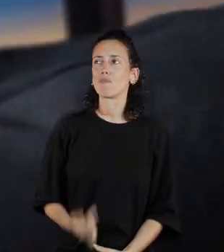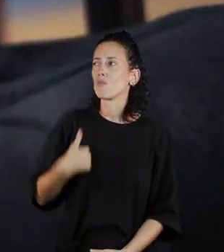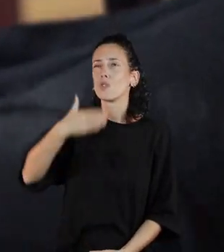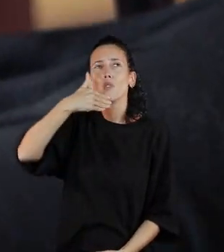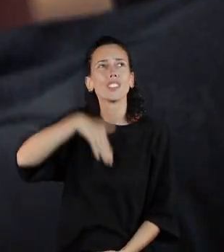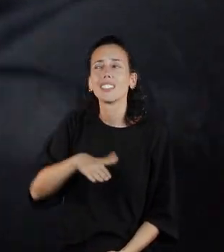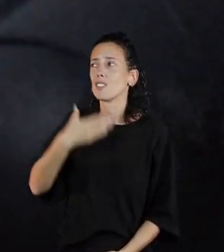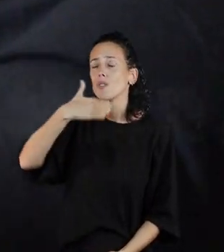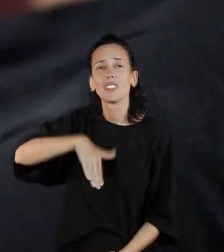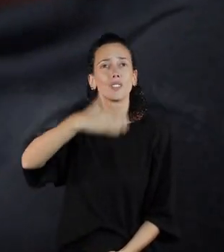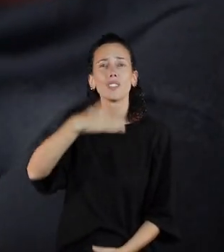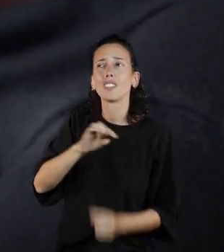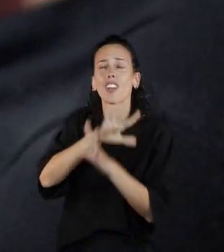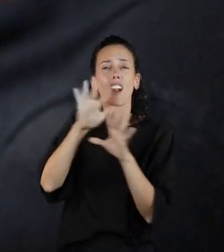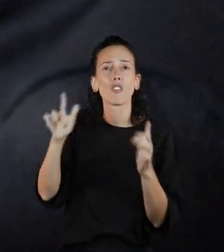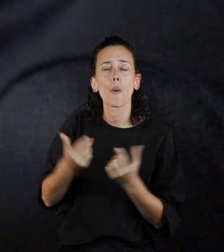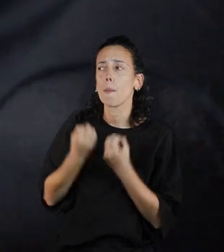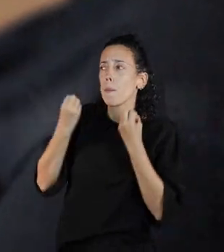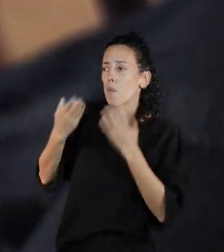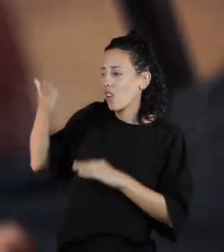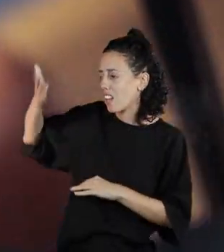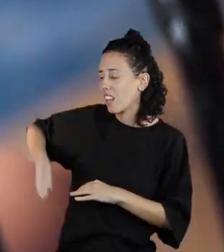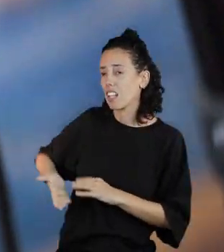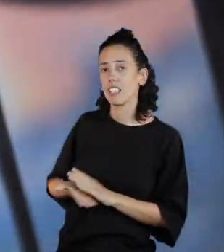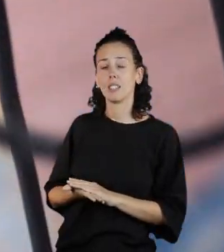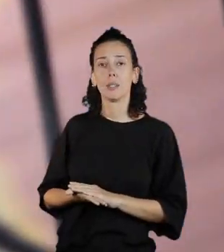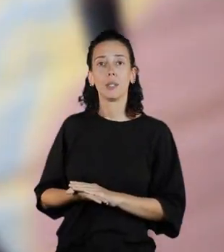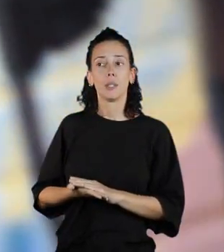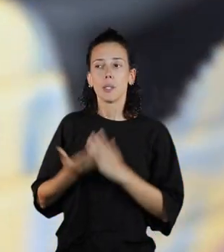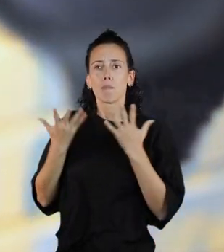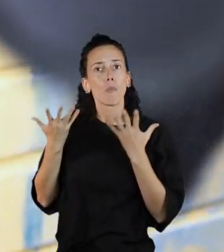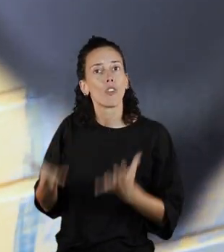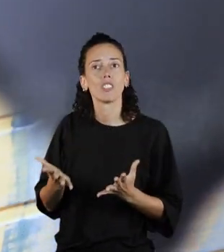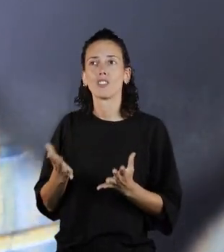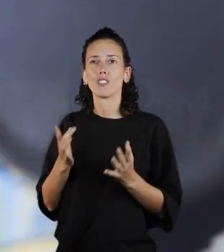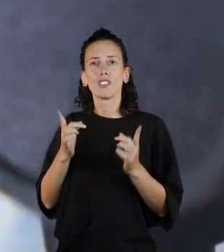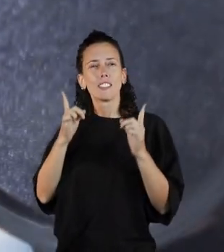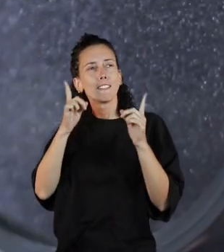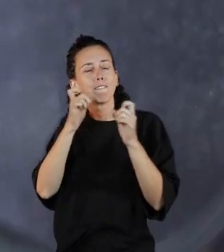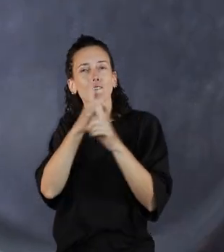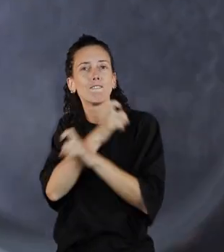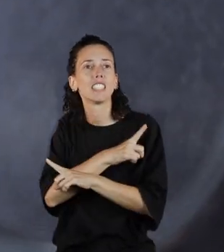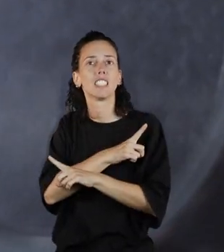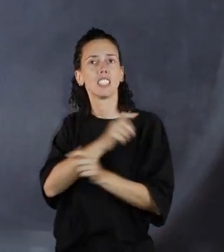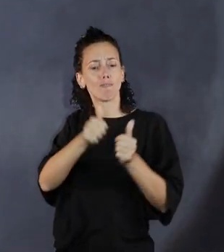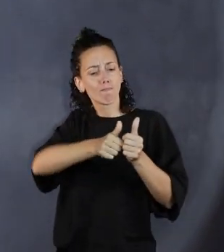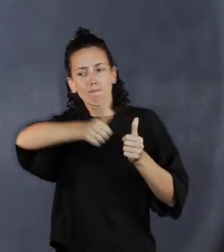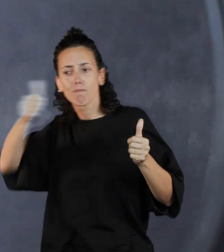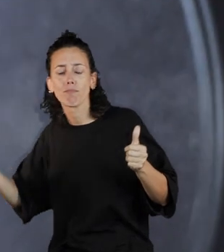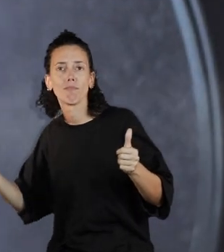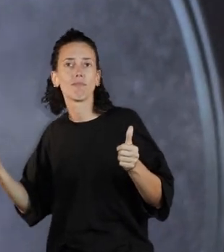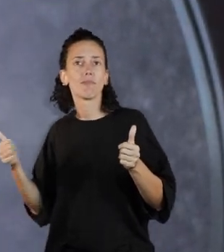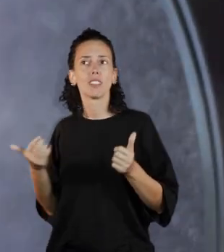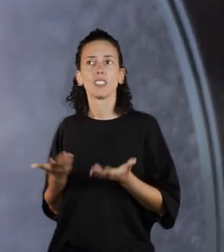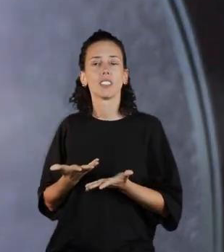Y no lo entendía. Y por eso me costaba tanto